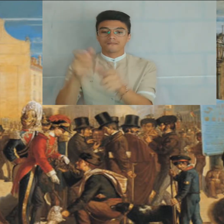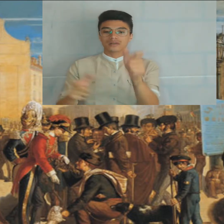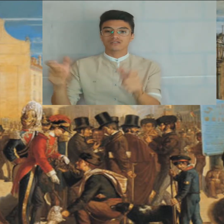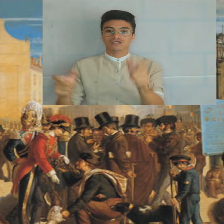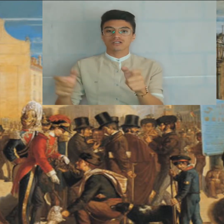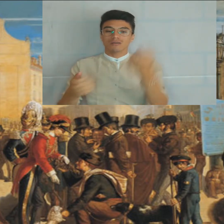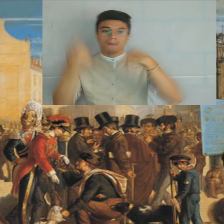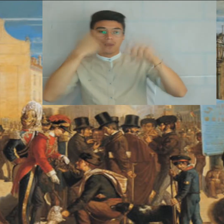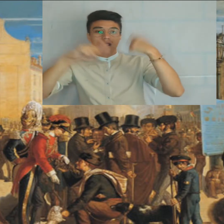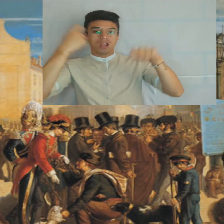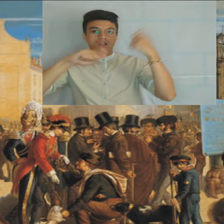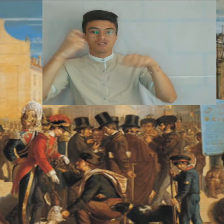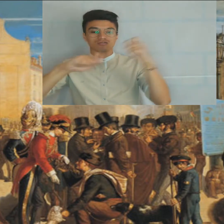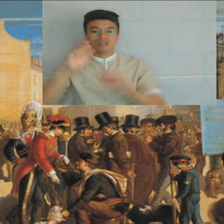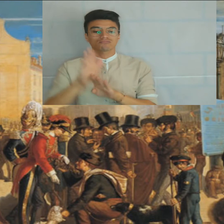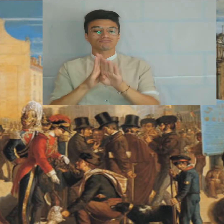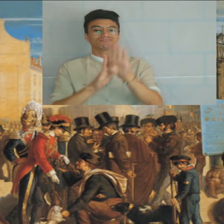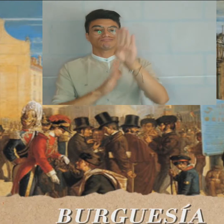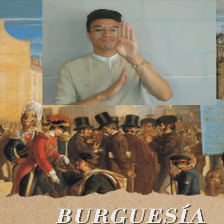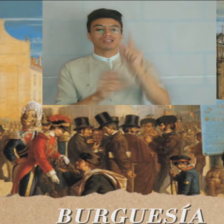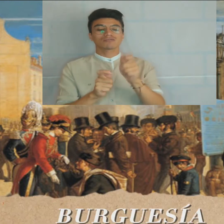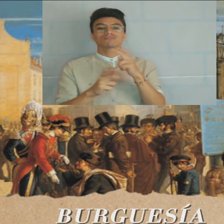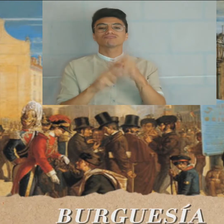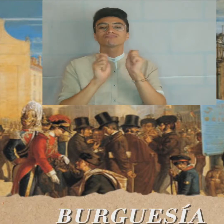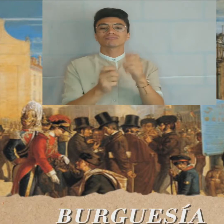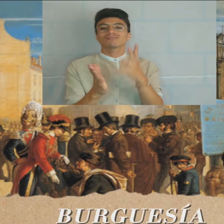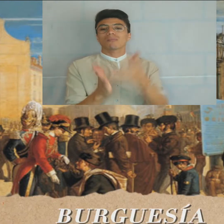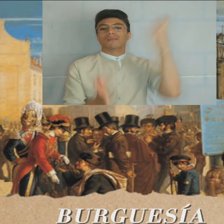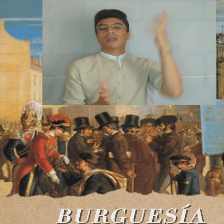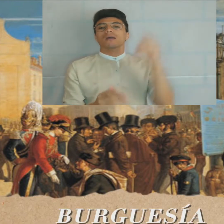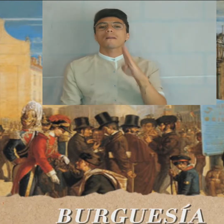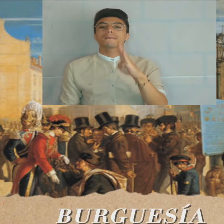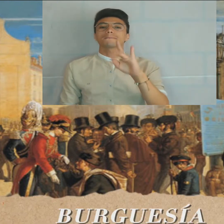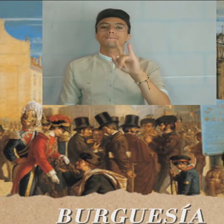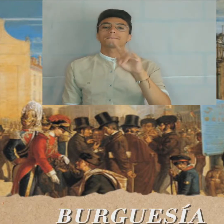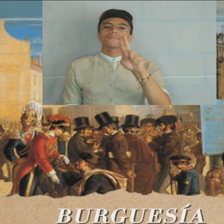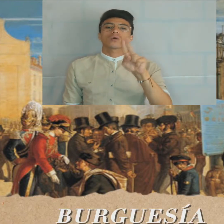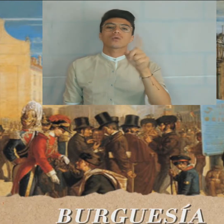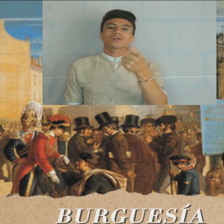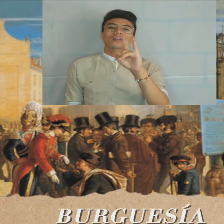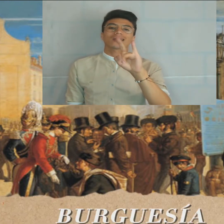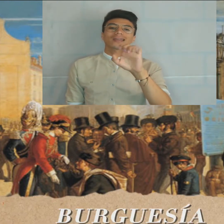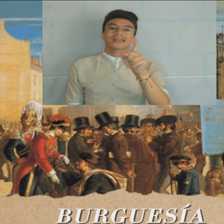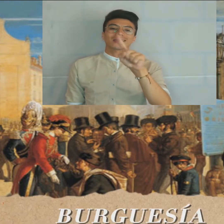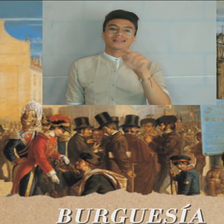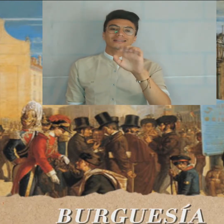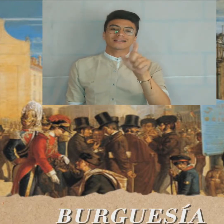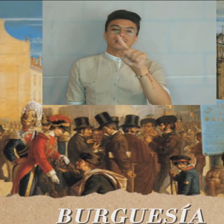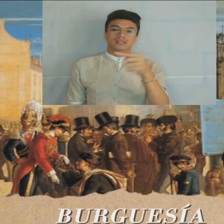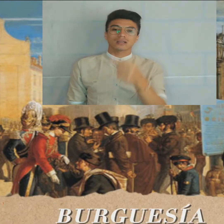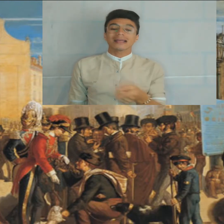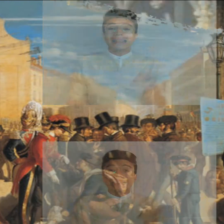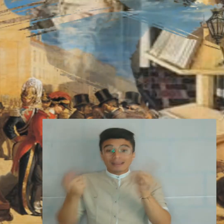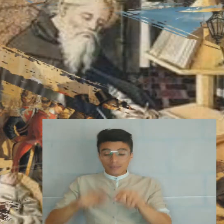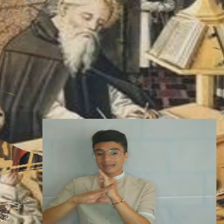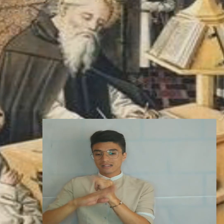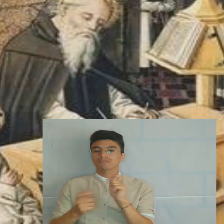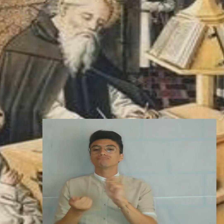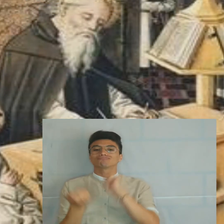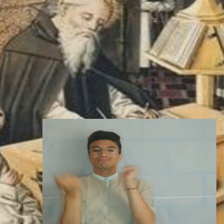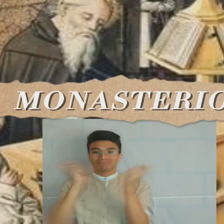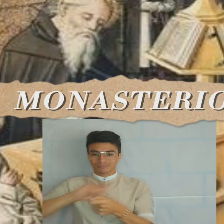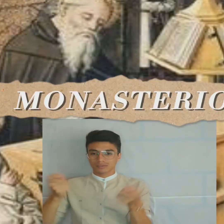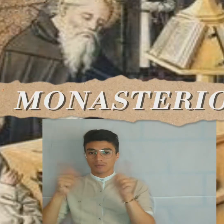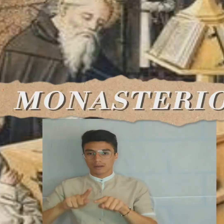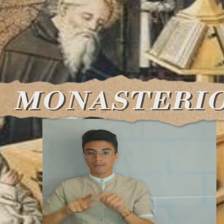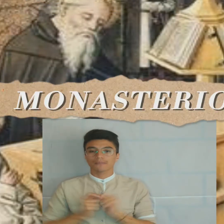poder económico. Son los llamados burgueses. La iglesia, asimismo, también comenzó a vivir un proceso de transformación. Primero